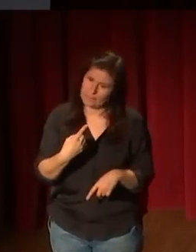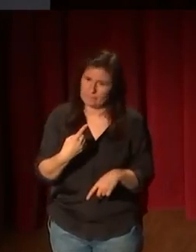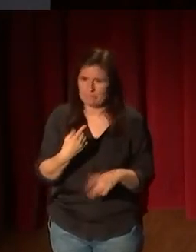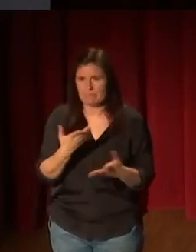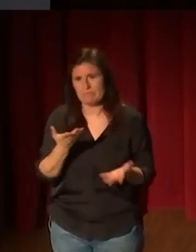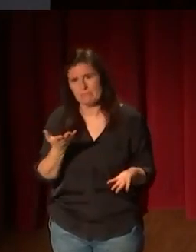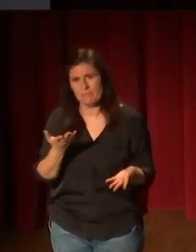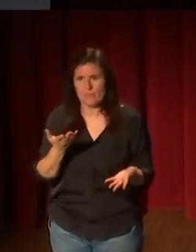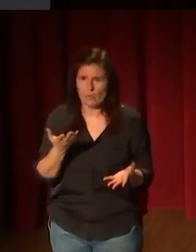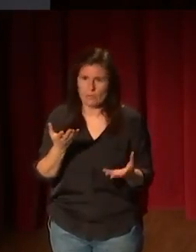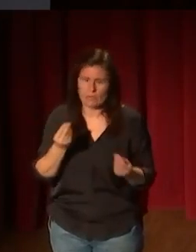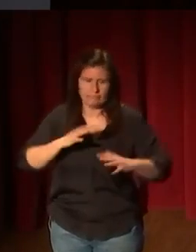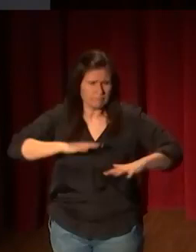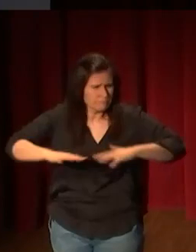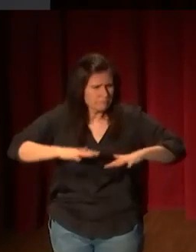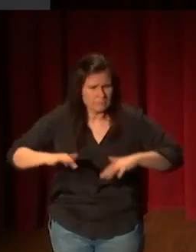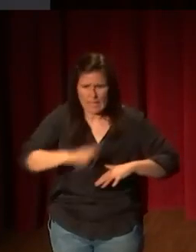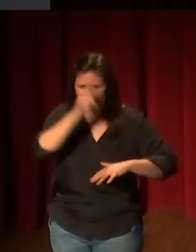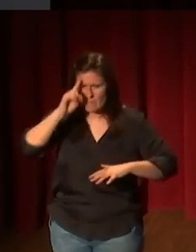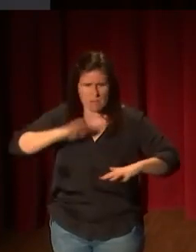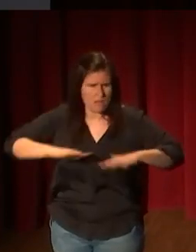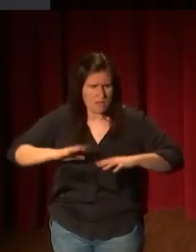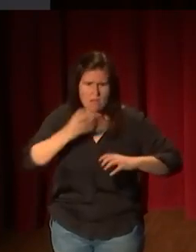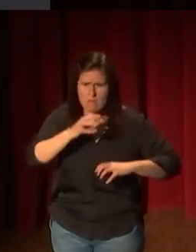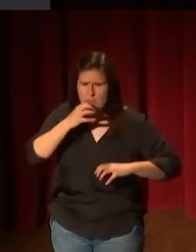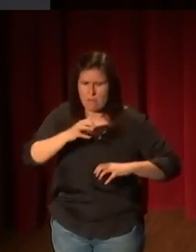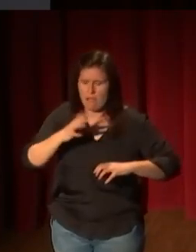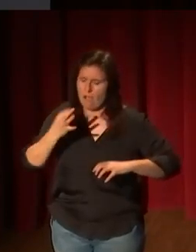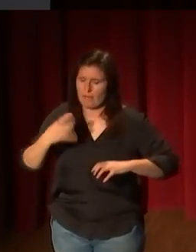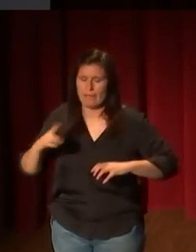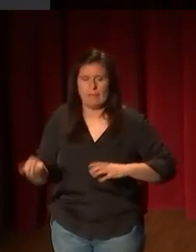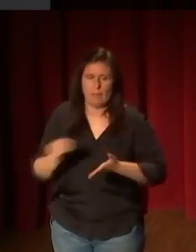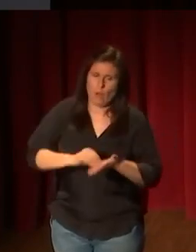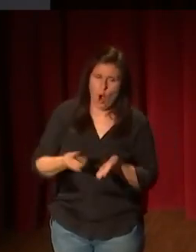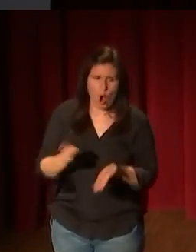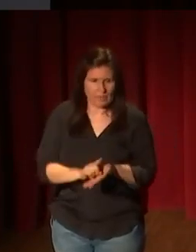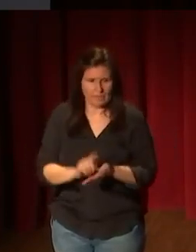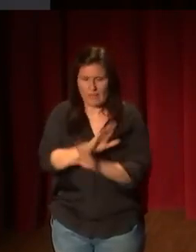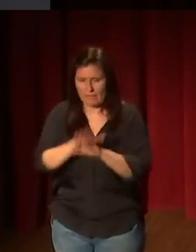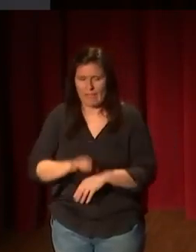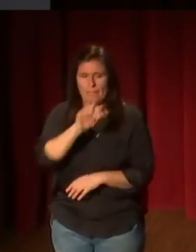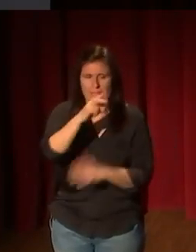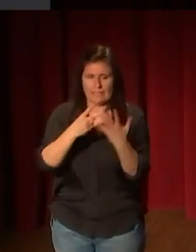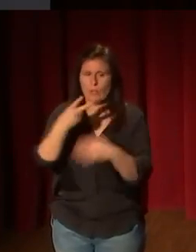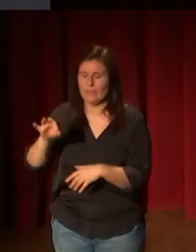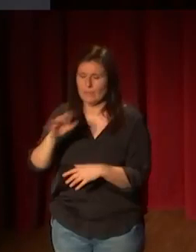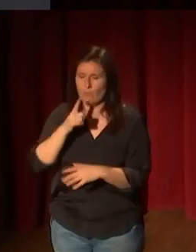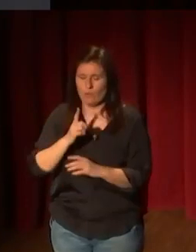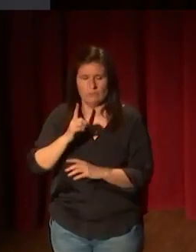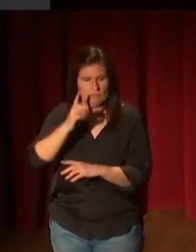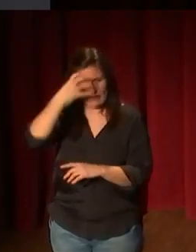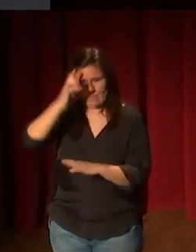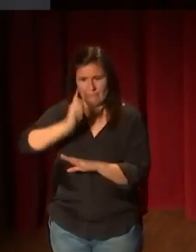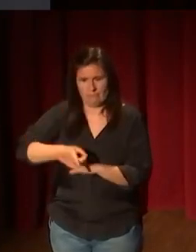hubo tal movimiento en madrid que tuvo nuevamente que restituir los y finalmente en 1720 por real decreto los